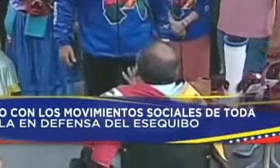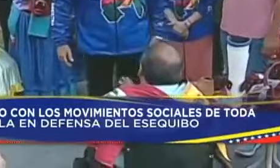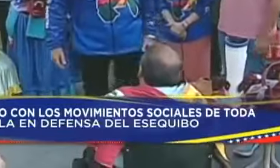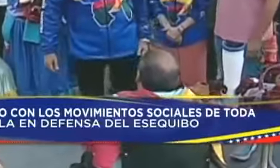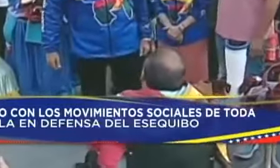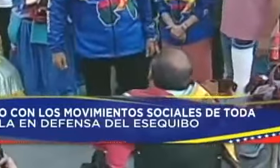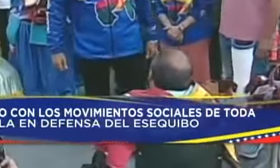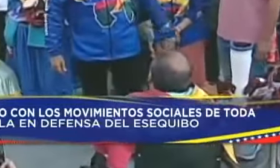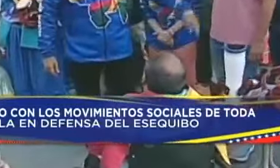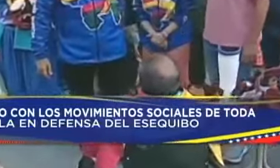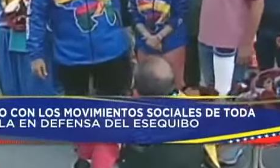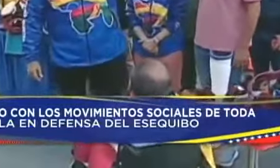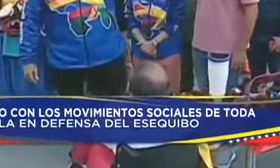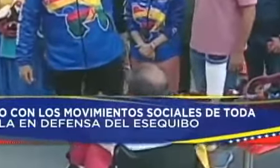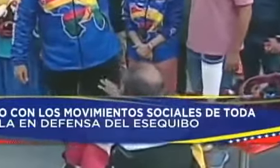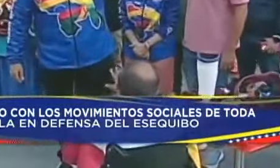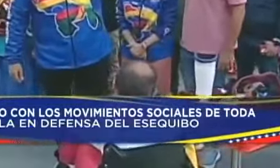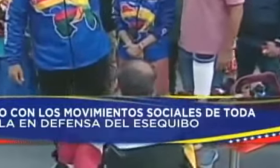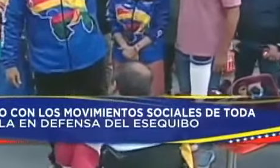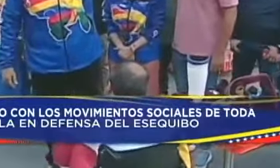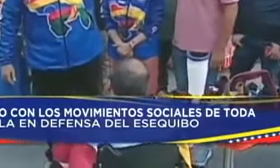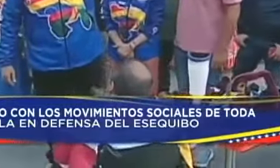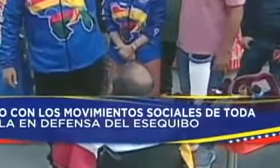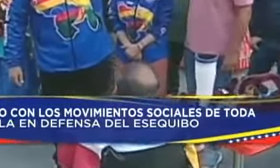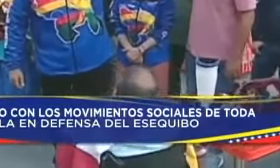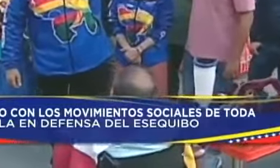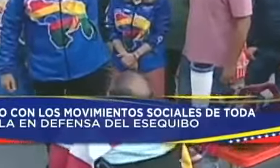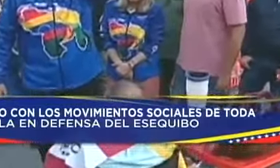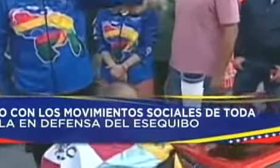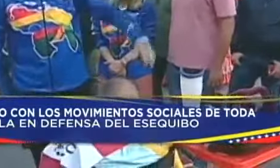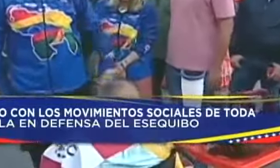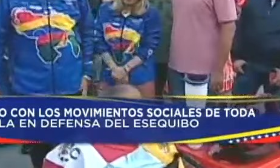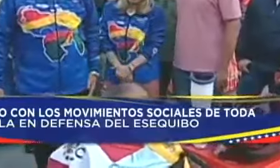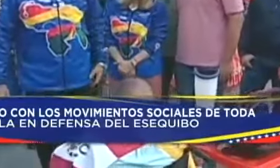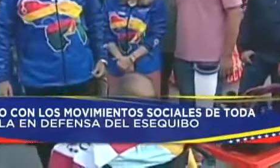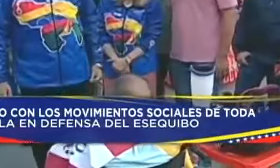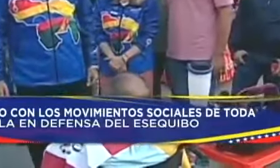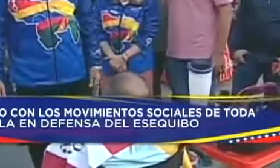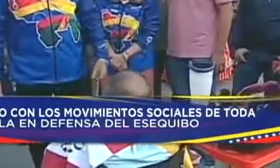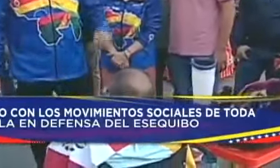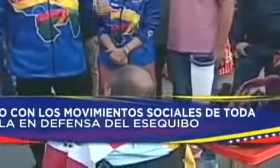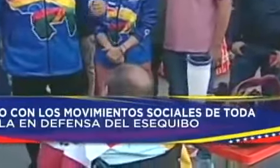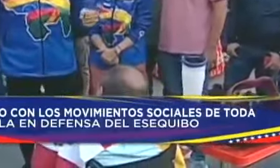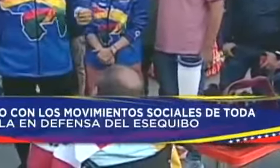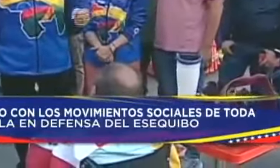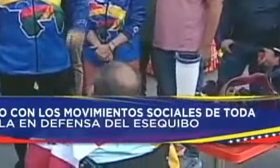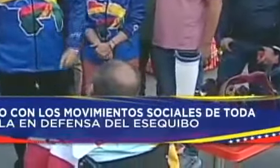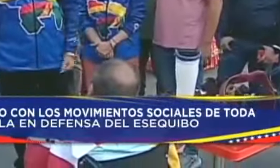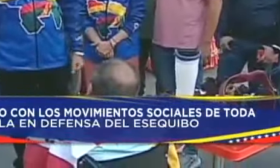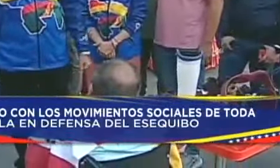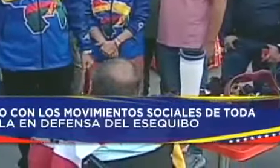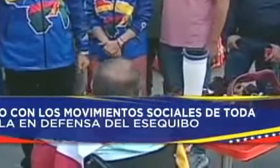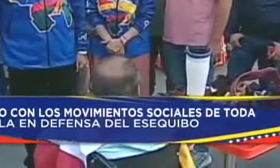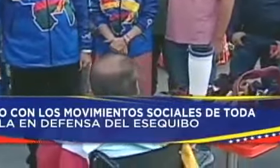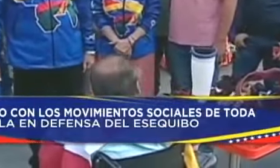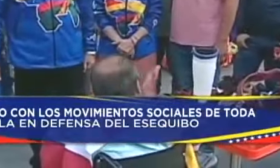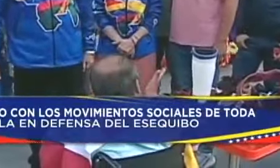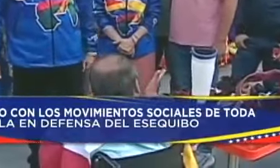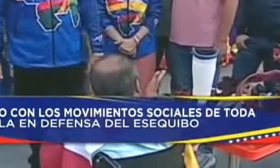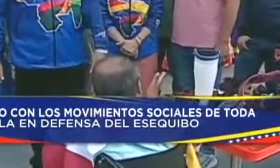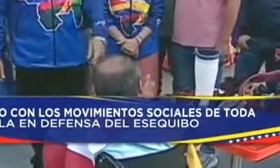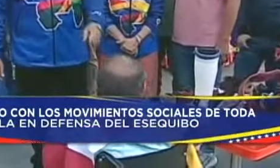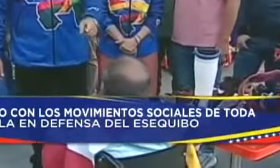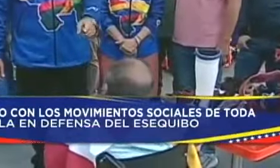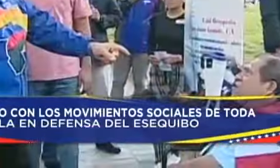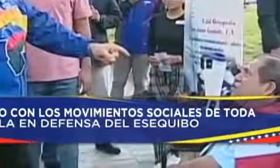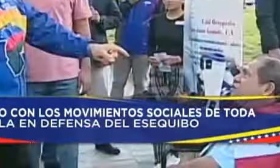foros, tomas de semáforos, caminatas con mascotas, foros en empresas industriales y cafés comunitarios. ¿Para qué? Para